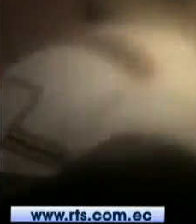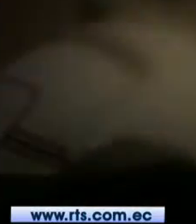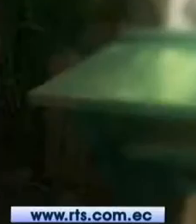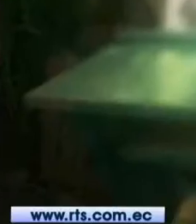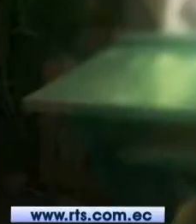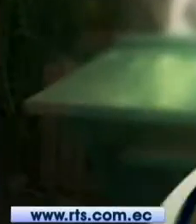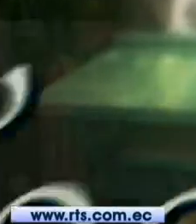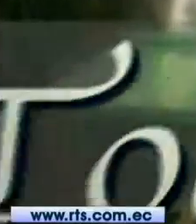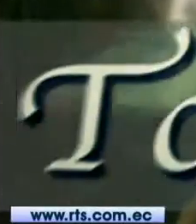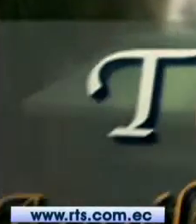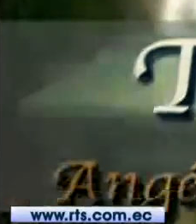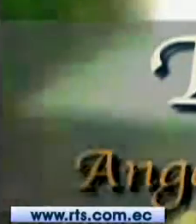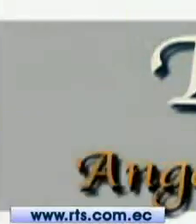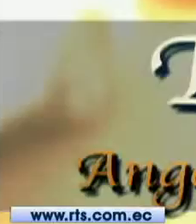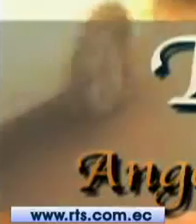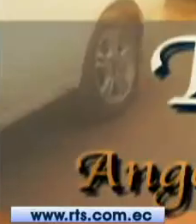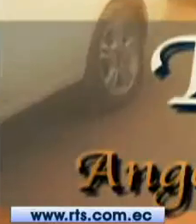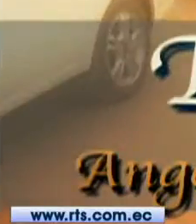hijos.